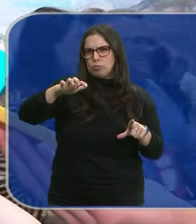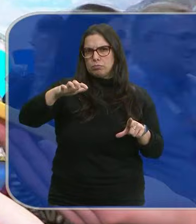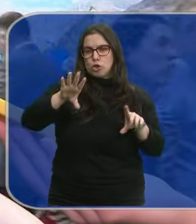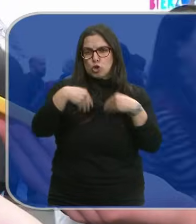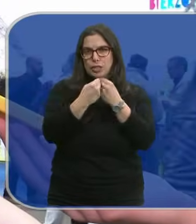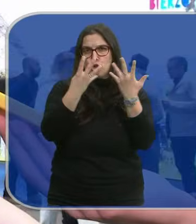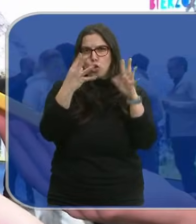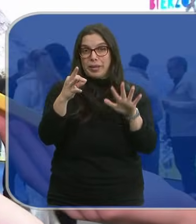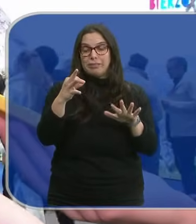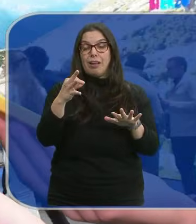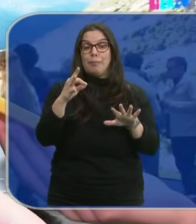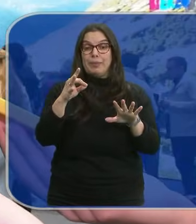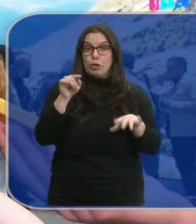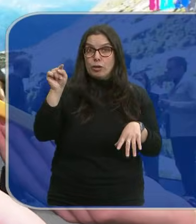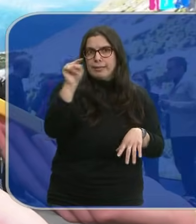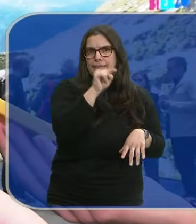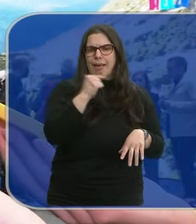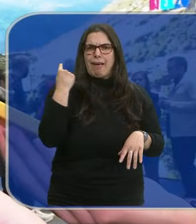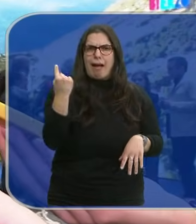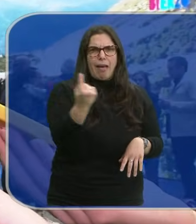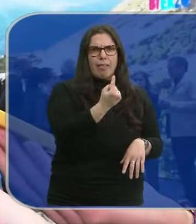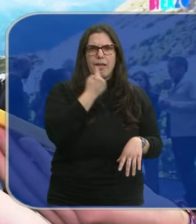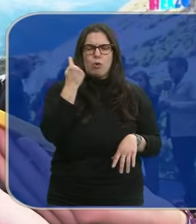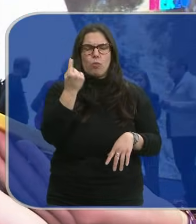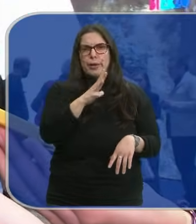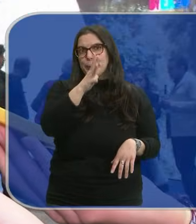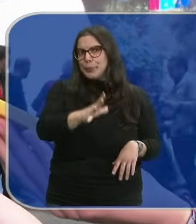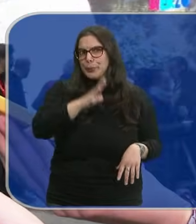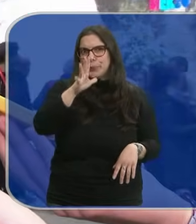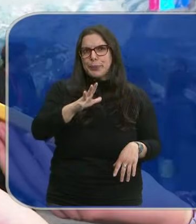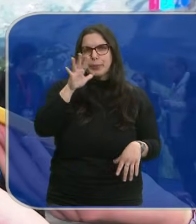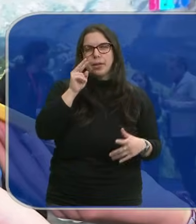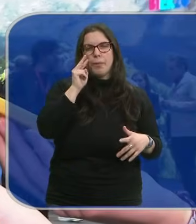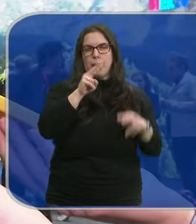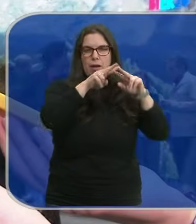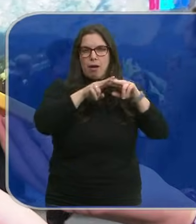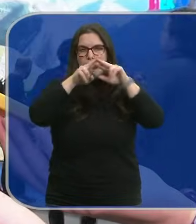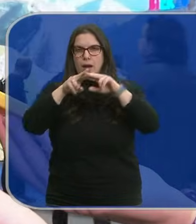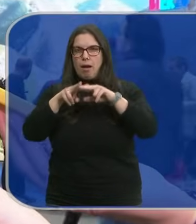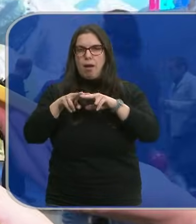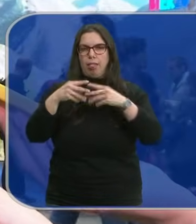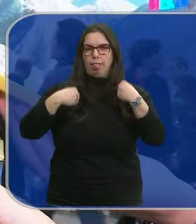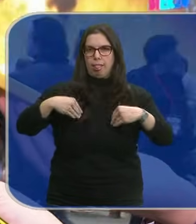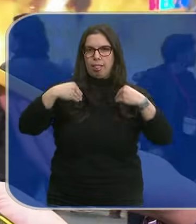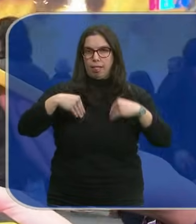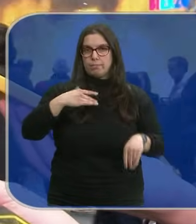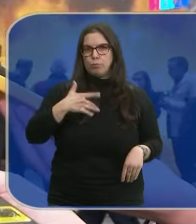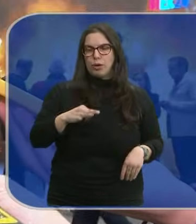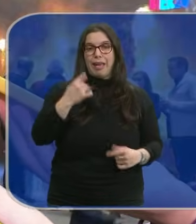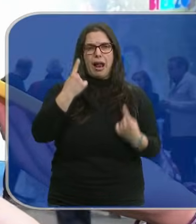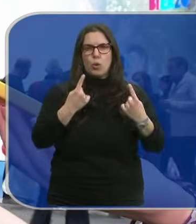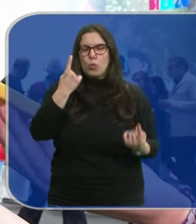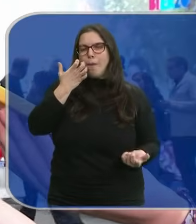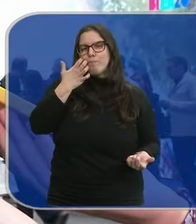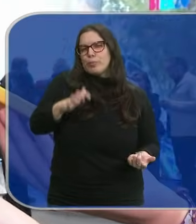90 piezas, pero 90 piezas que todas tienen una contemplación detenida y gozosa. Hay obras